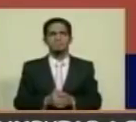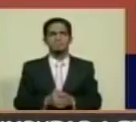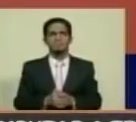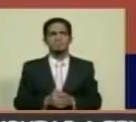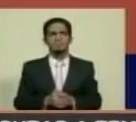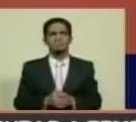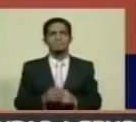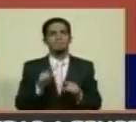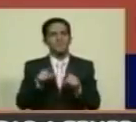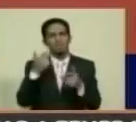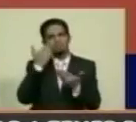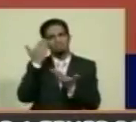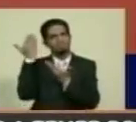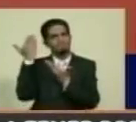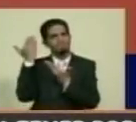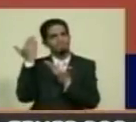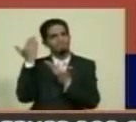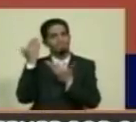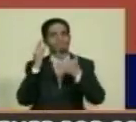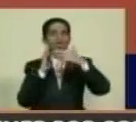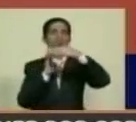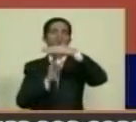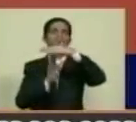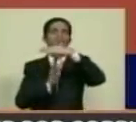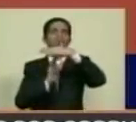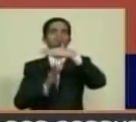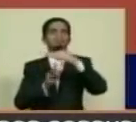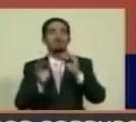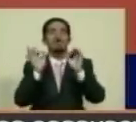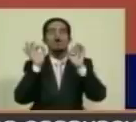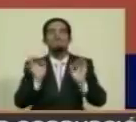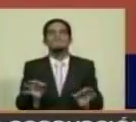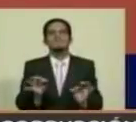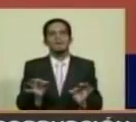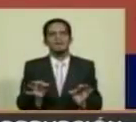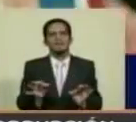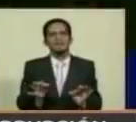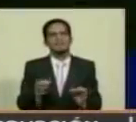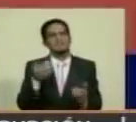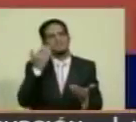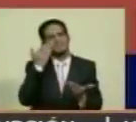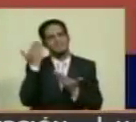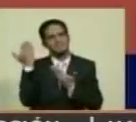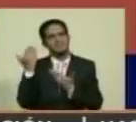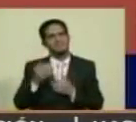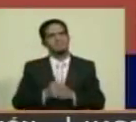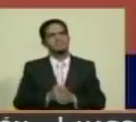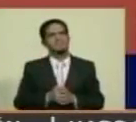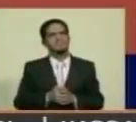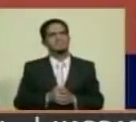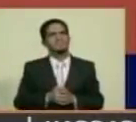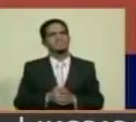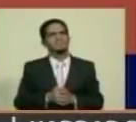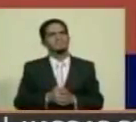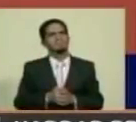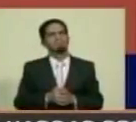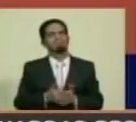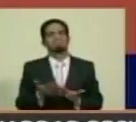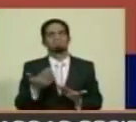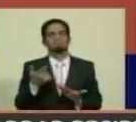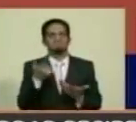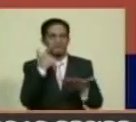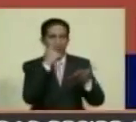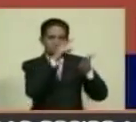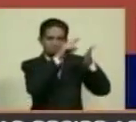Pero estas son las cifras oficiales de migración del país donde este señor es presidente. Son las cifras oficiales de Ecuador, en las que tampoco creemos.